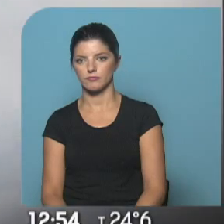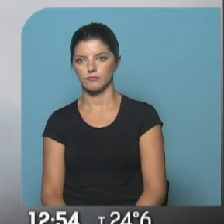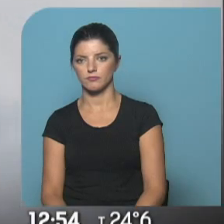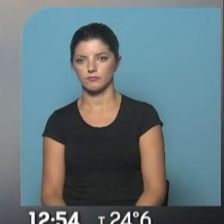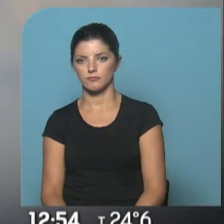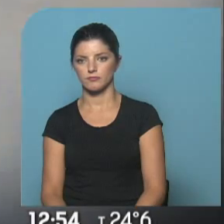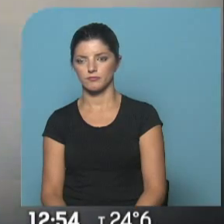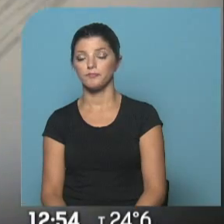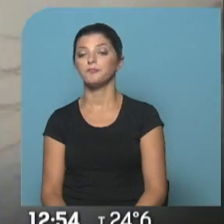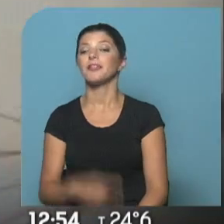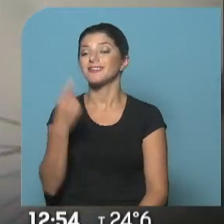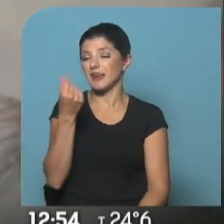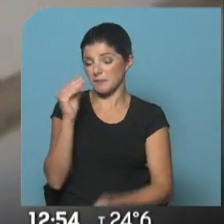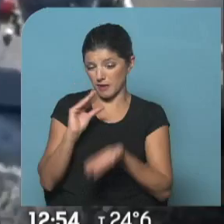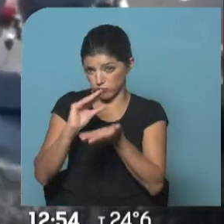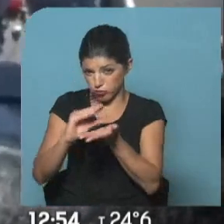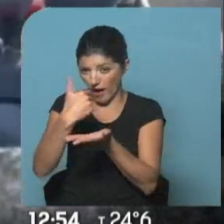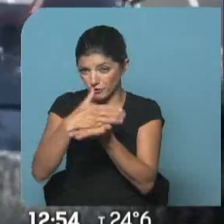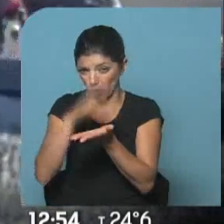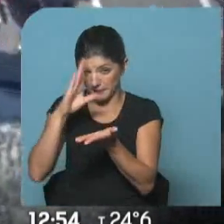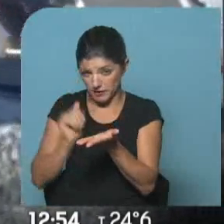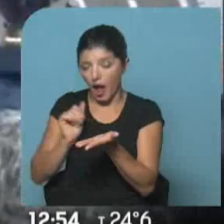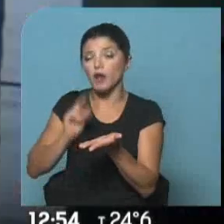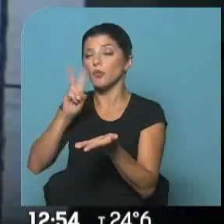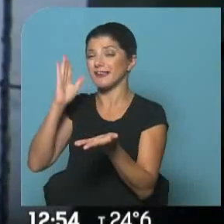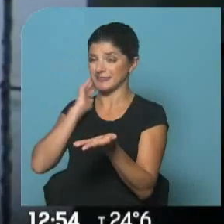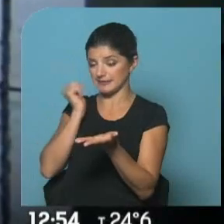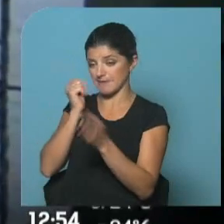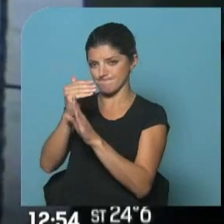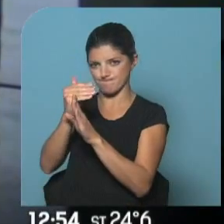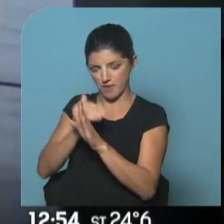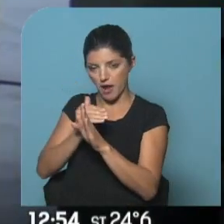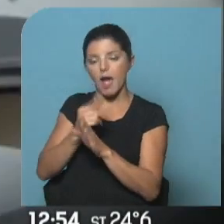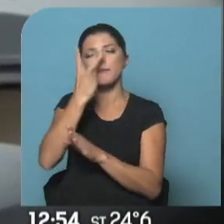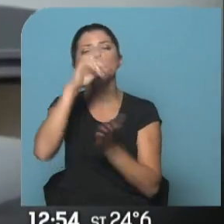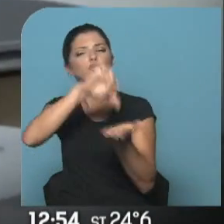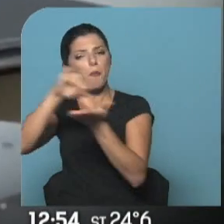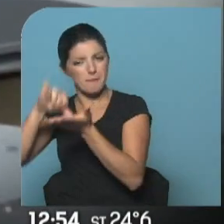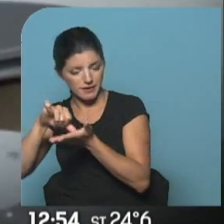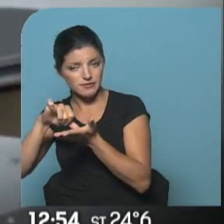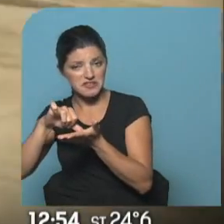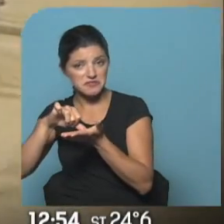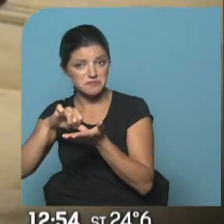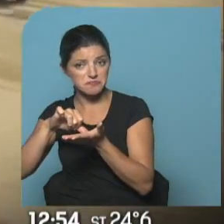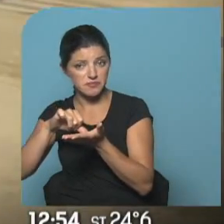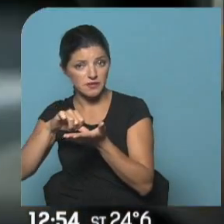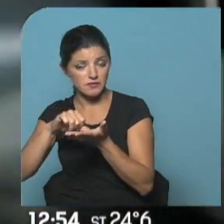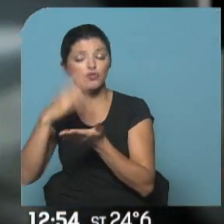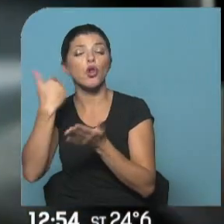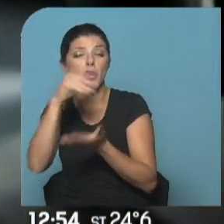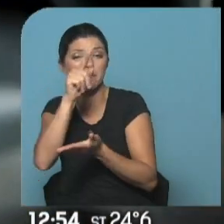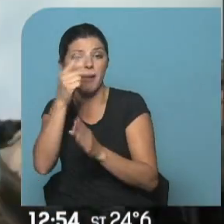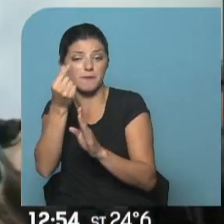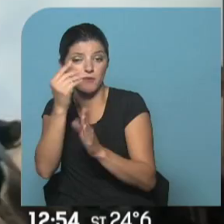Con una leve disminución del gasto militar durante 2016 en América Latina, dos países de la región se ubican, sin embargo, entre los que aumentaron